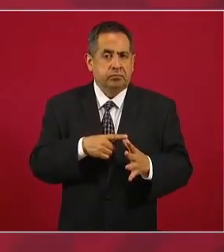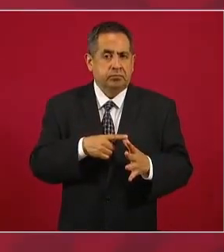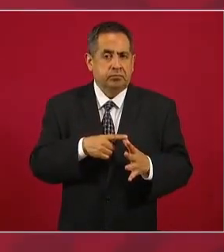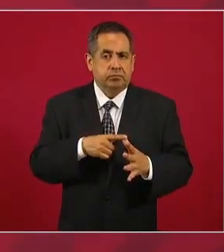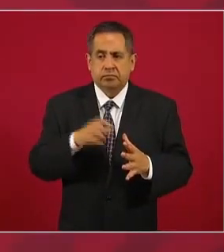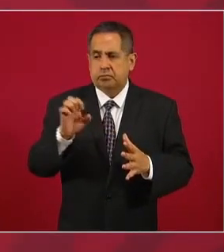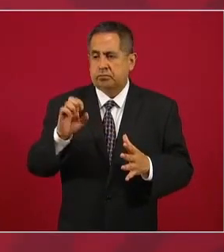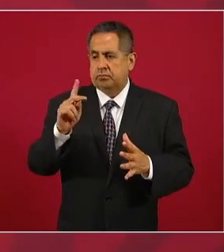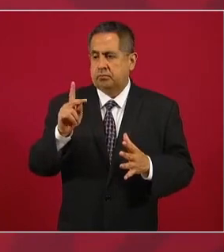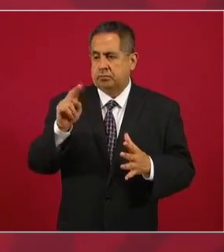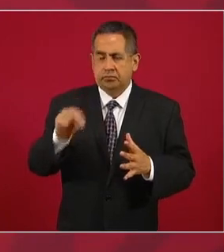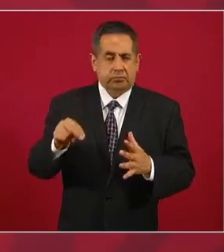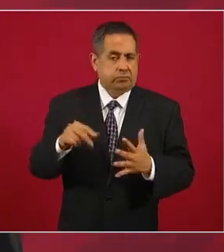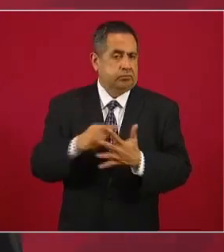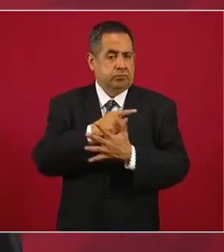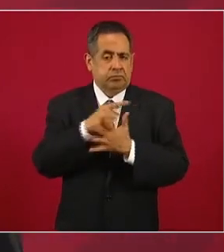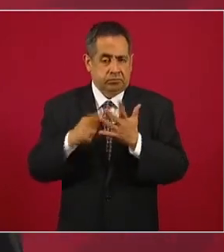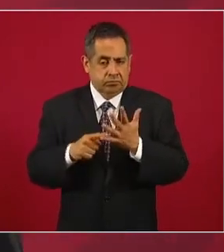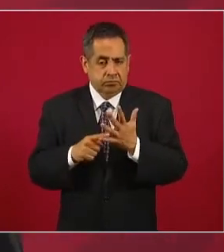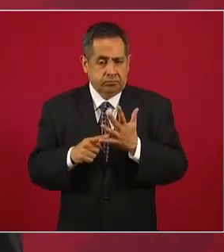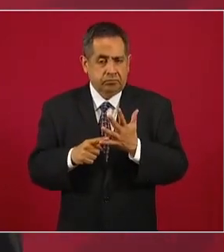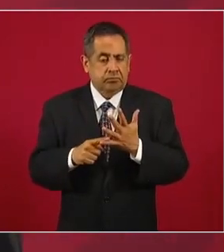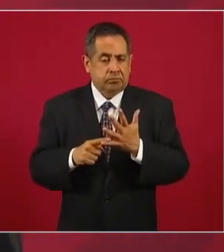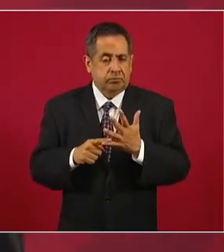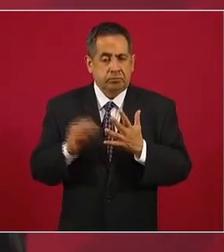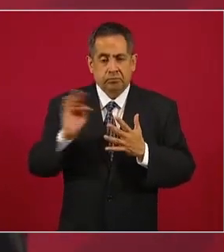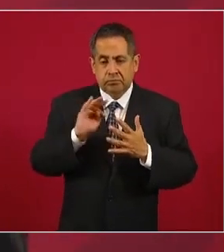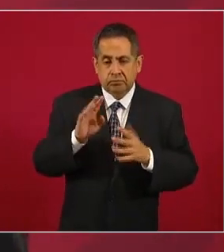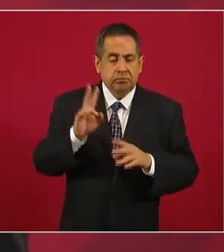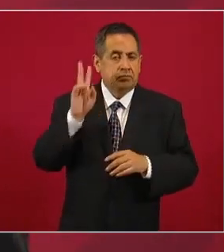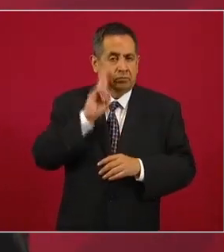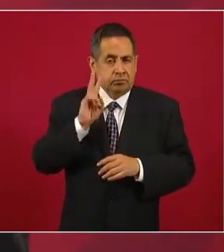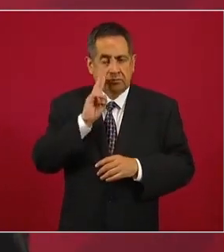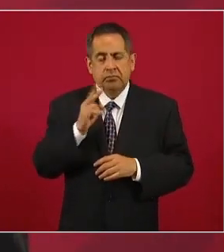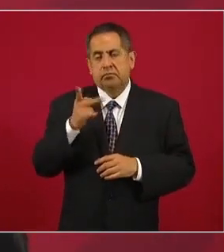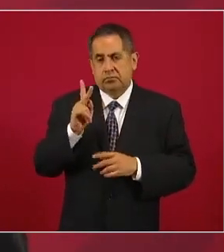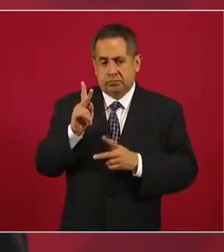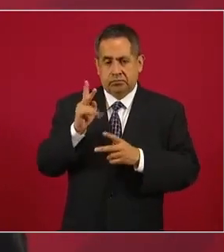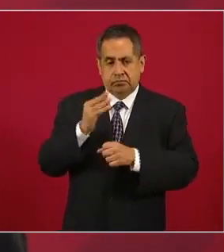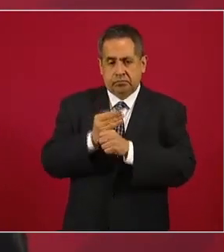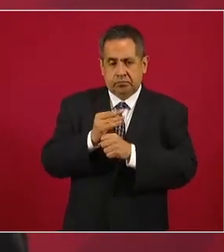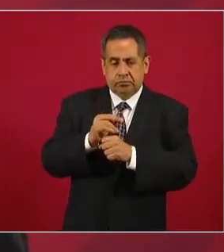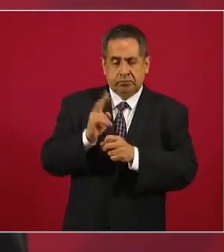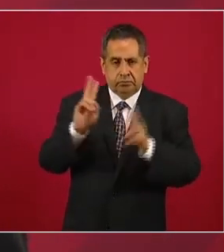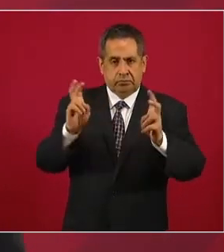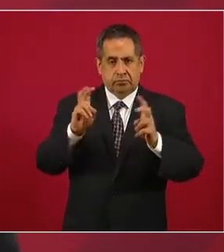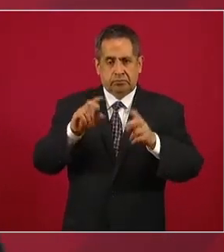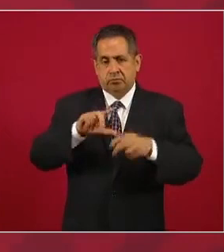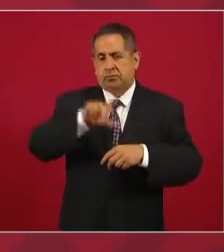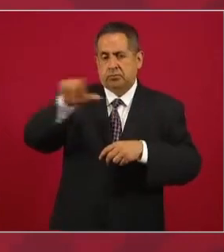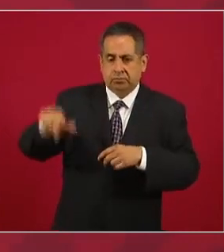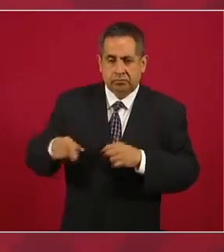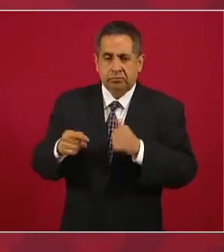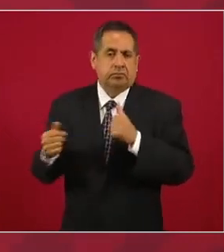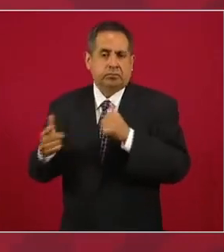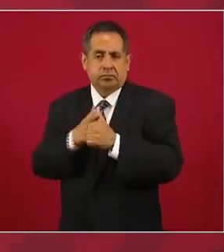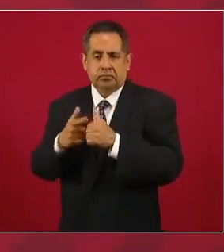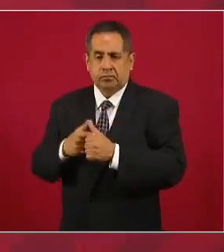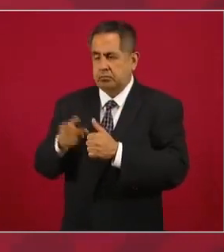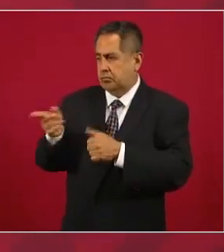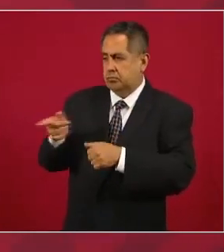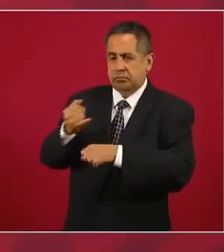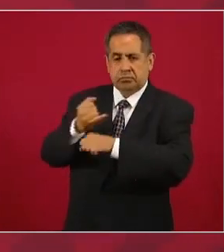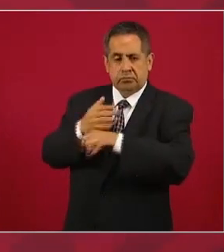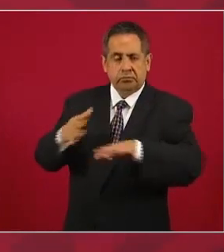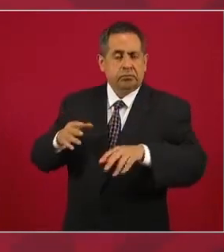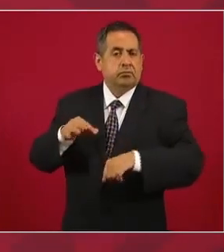y Enrique Peña Nieto. Pero ese es un tema que vamos a tratar después de que